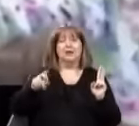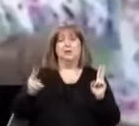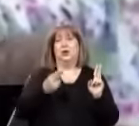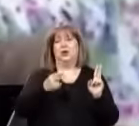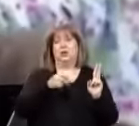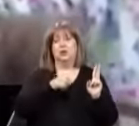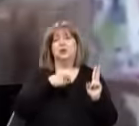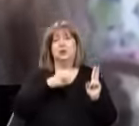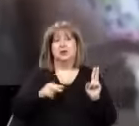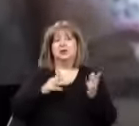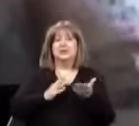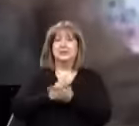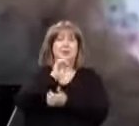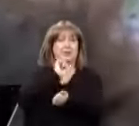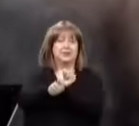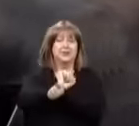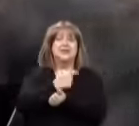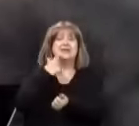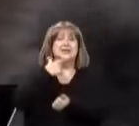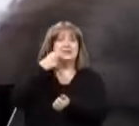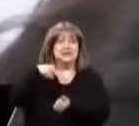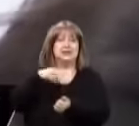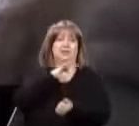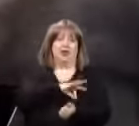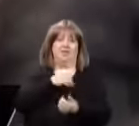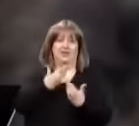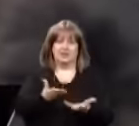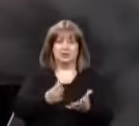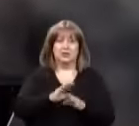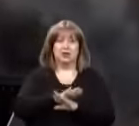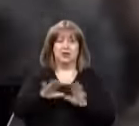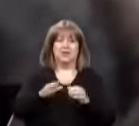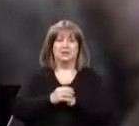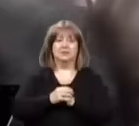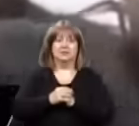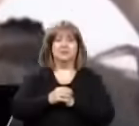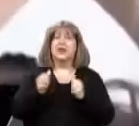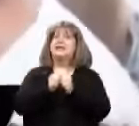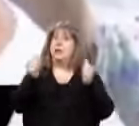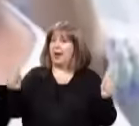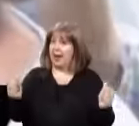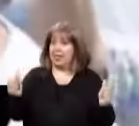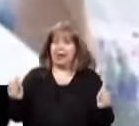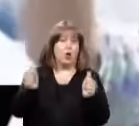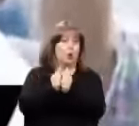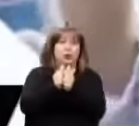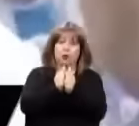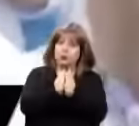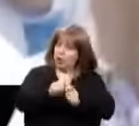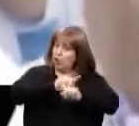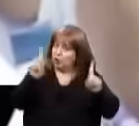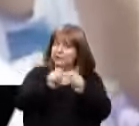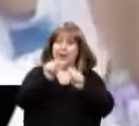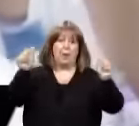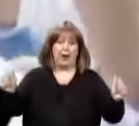vida y sin beneficio. Eso no es importante. Gracias. Sí, sí, separada. Separada. La cárcel no es un